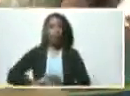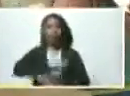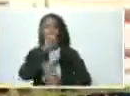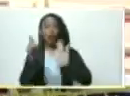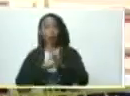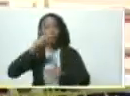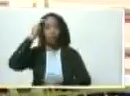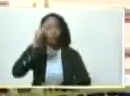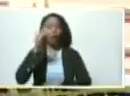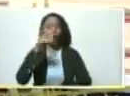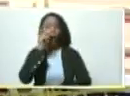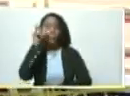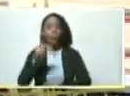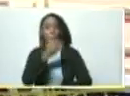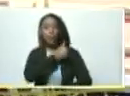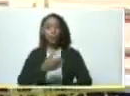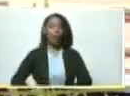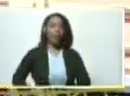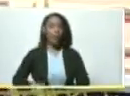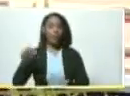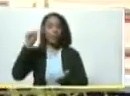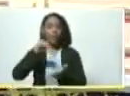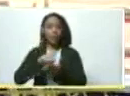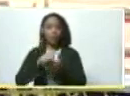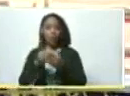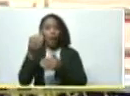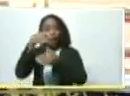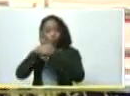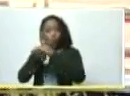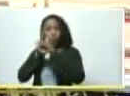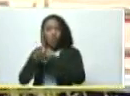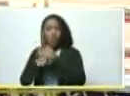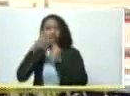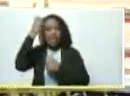Marco Castro Pacheco, presidente del Centro de Almacenes Congelados.